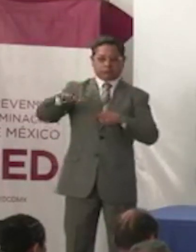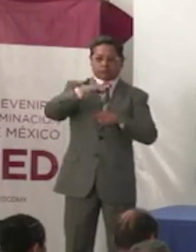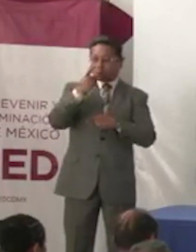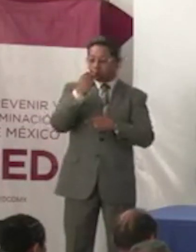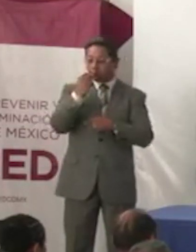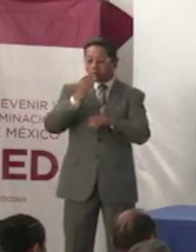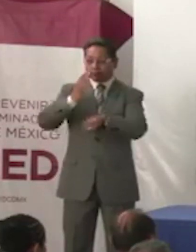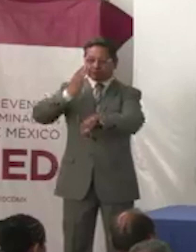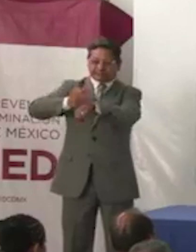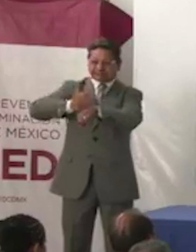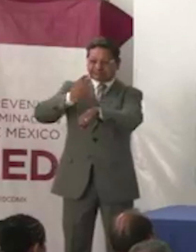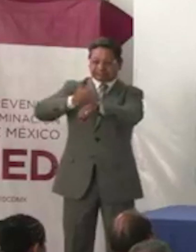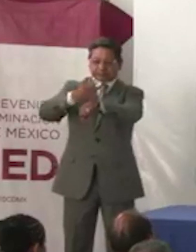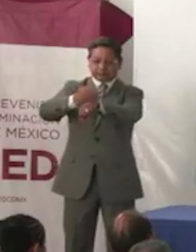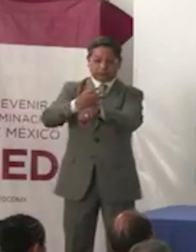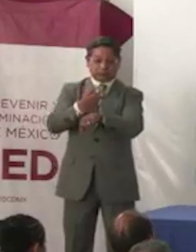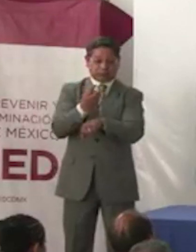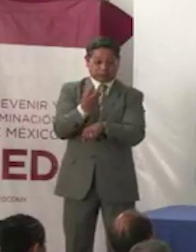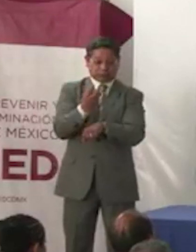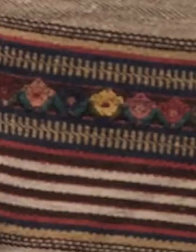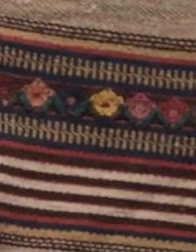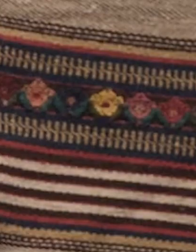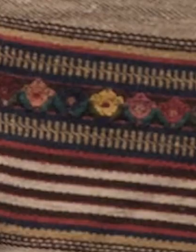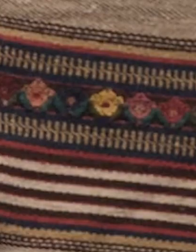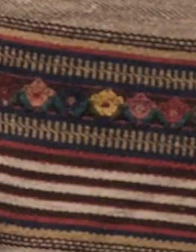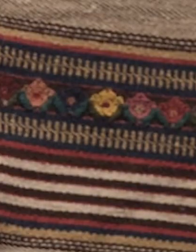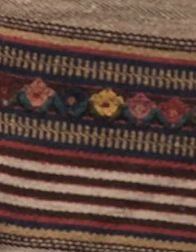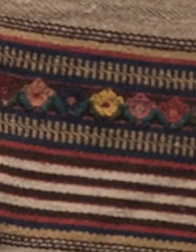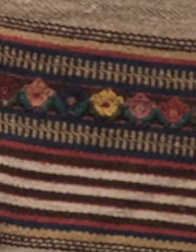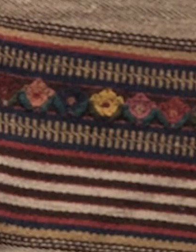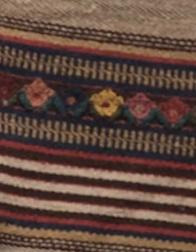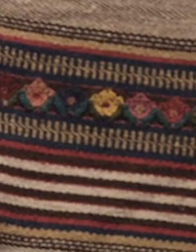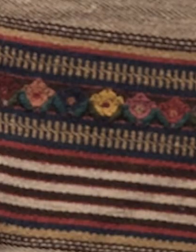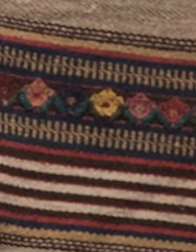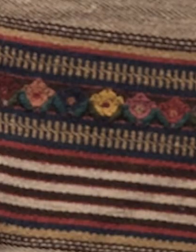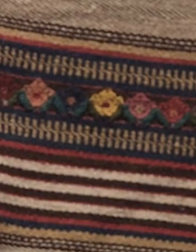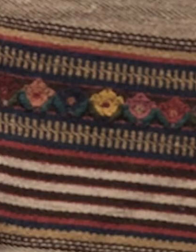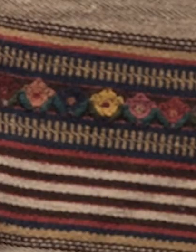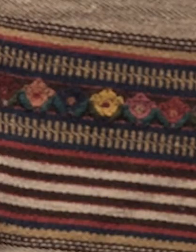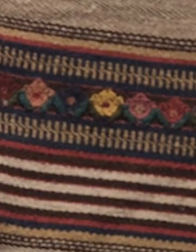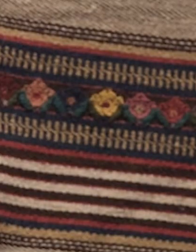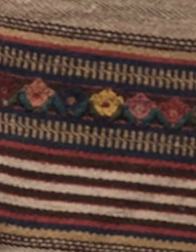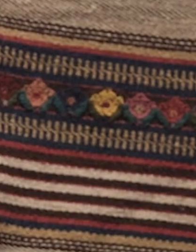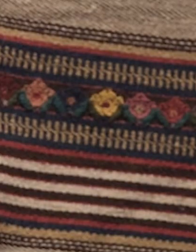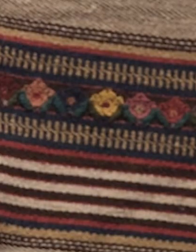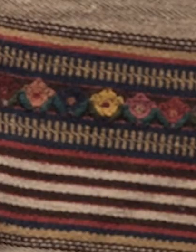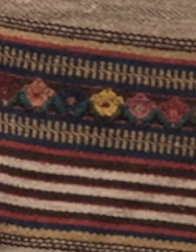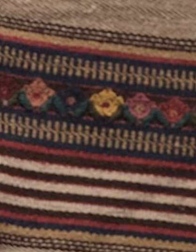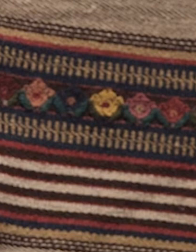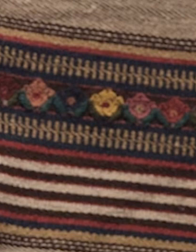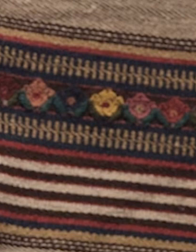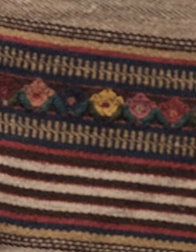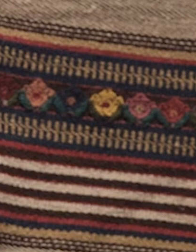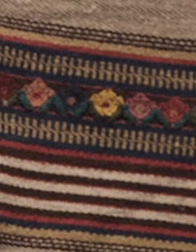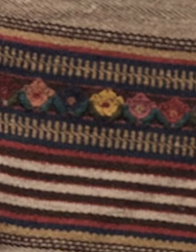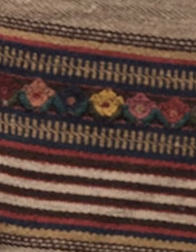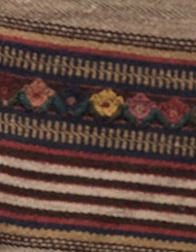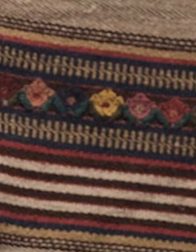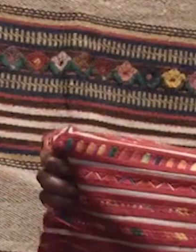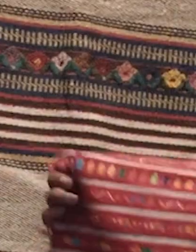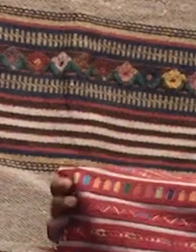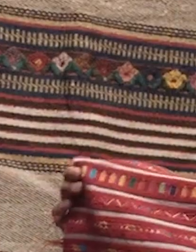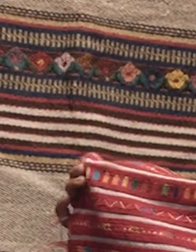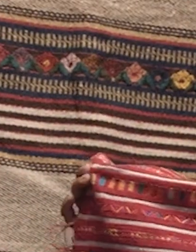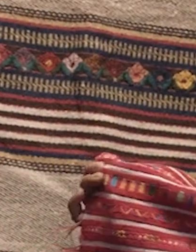y presencial a la maestra artesana yatalie Otilia Rosa Sandoval por actos de discriminación de los que fue víctima por parte de elementos